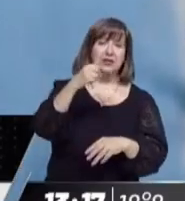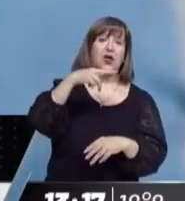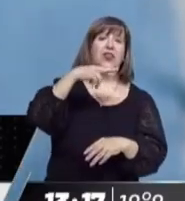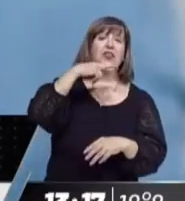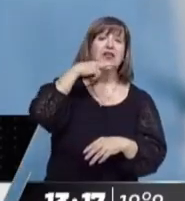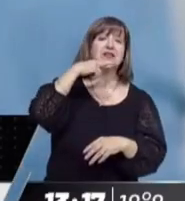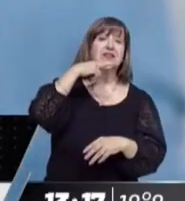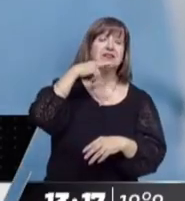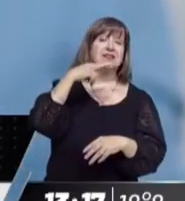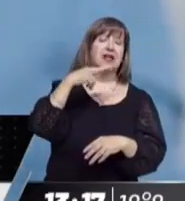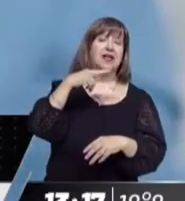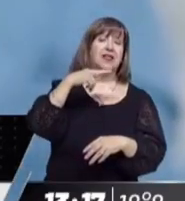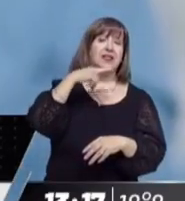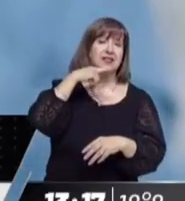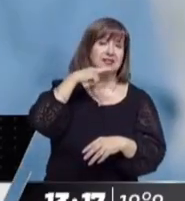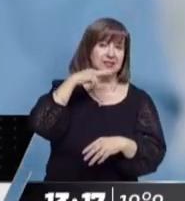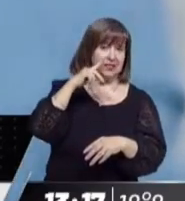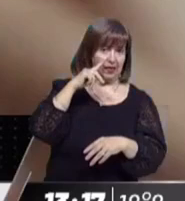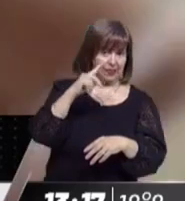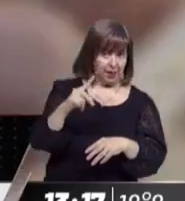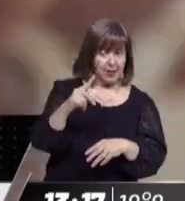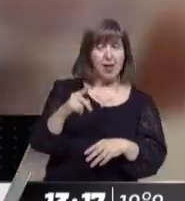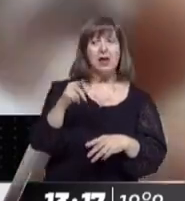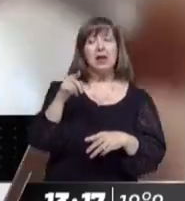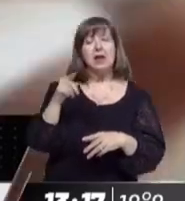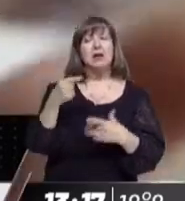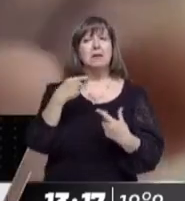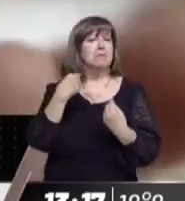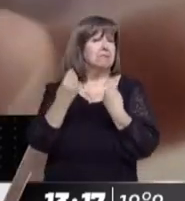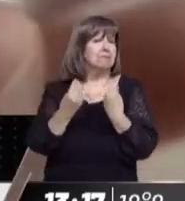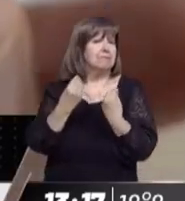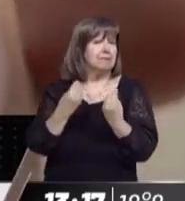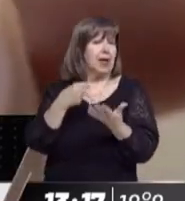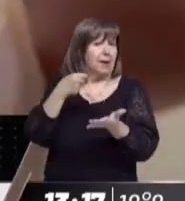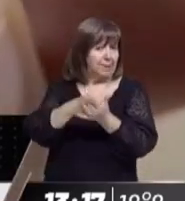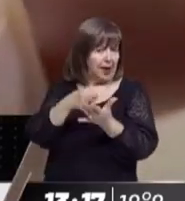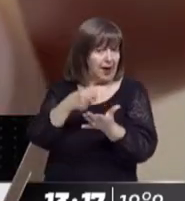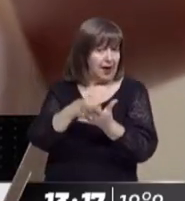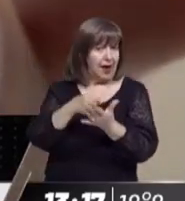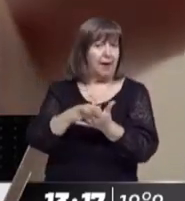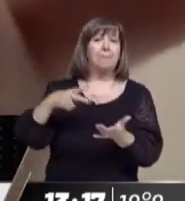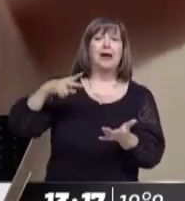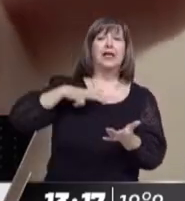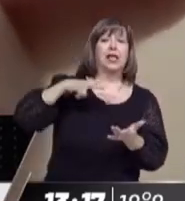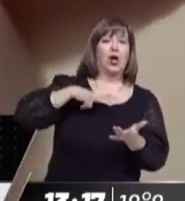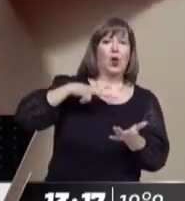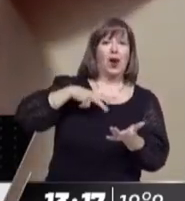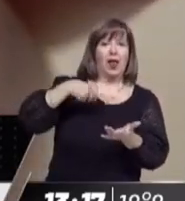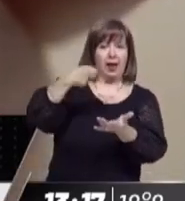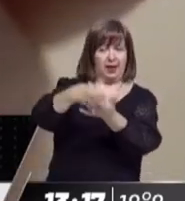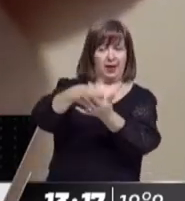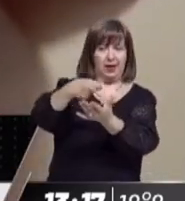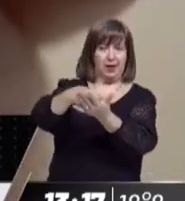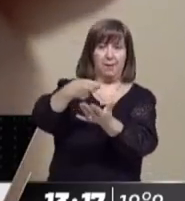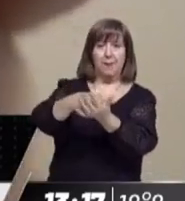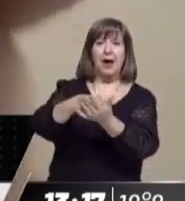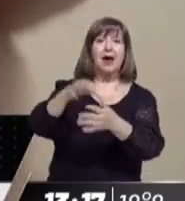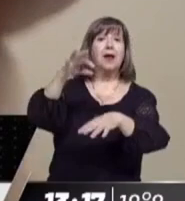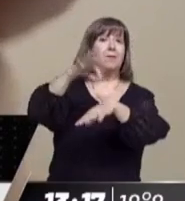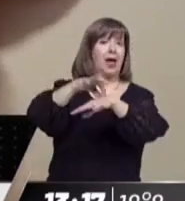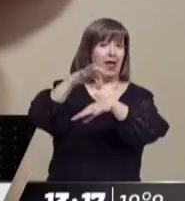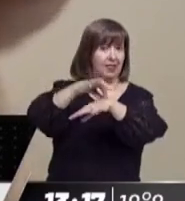al valor de referencia. Vamos a recordar que esta consulta médica, pagándola en forma particular, que es lo que le está pasando a